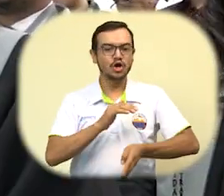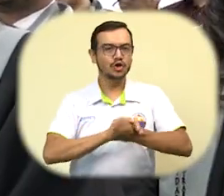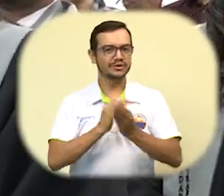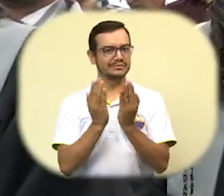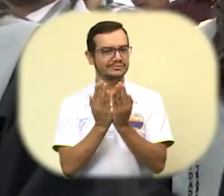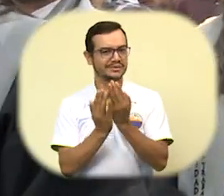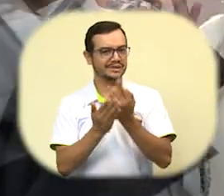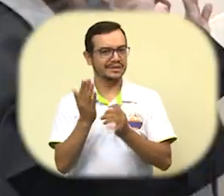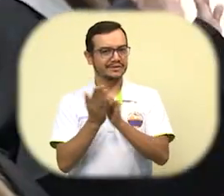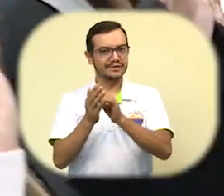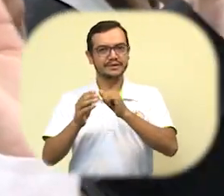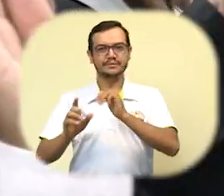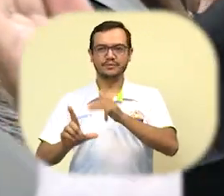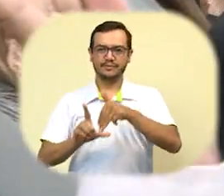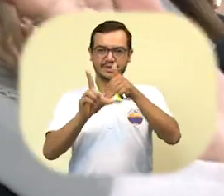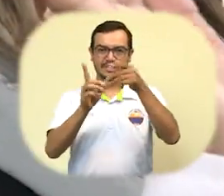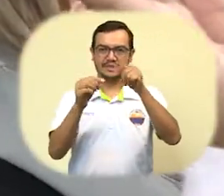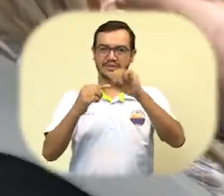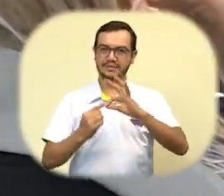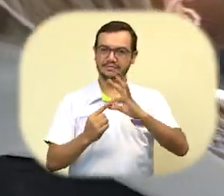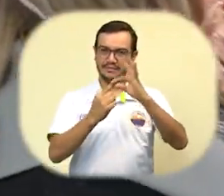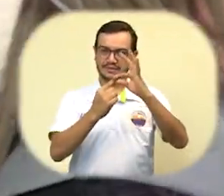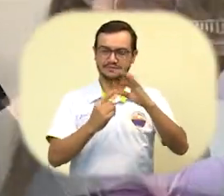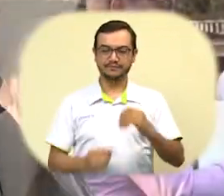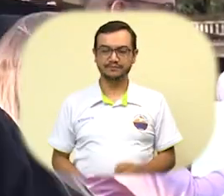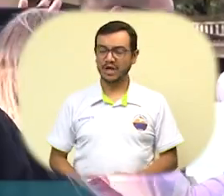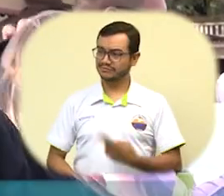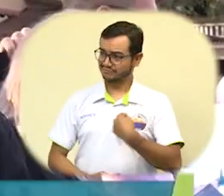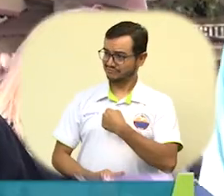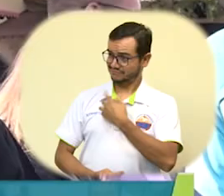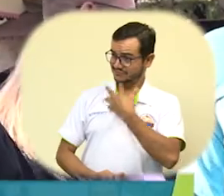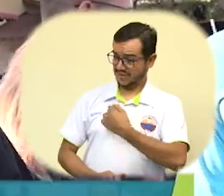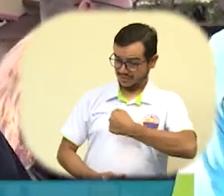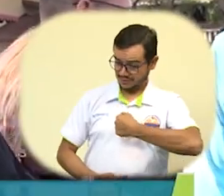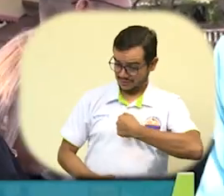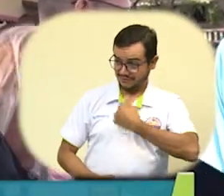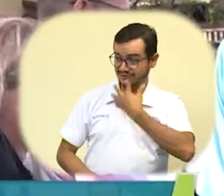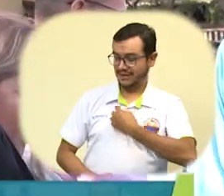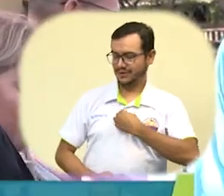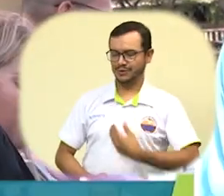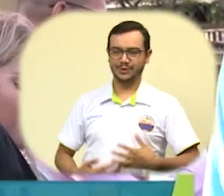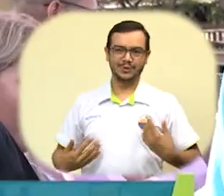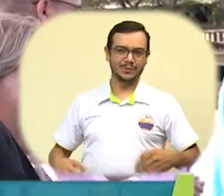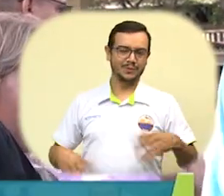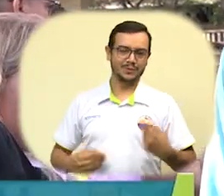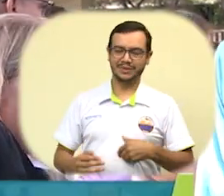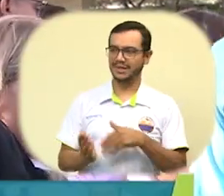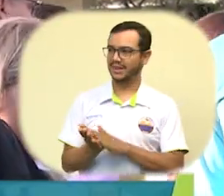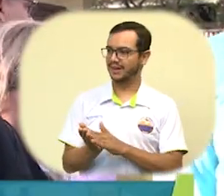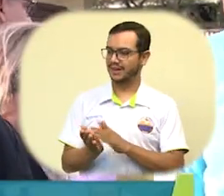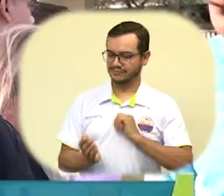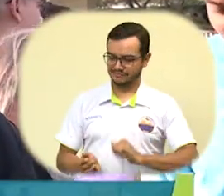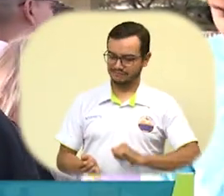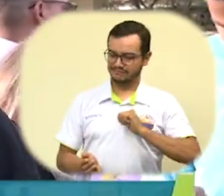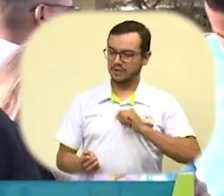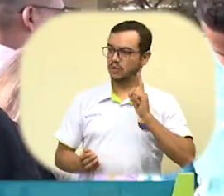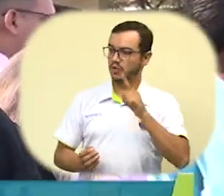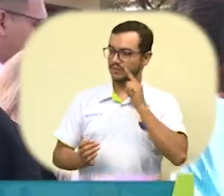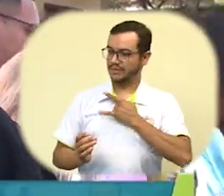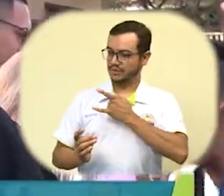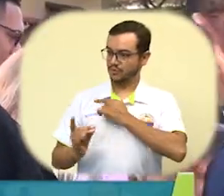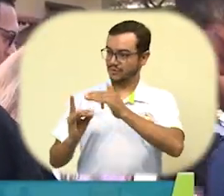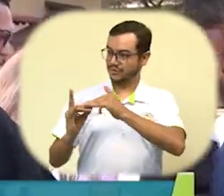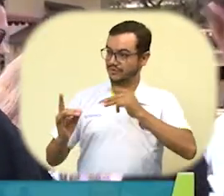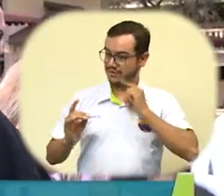sus estudios de maestría y especialización. Para nosotros y para mí es un privilegio hoy graduarme de la universidad